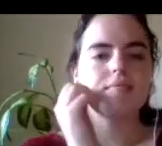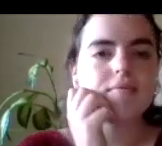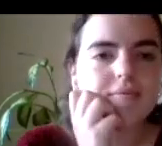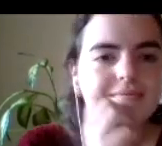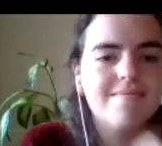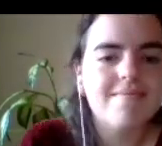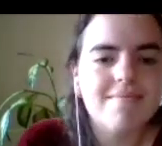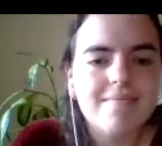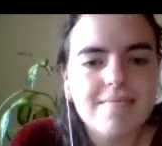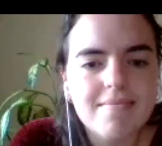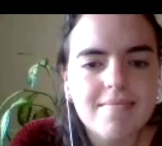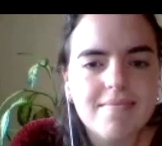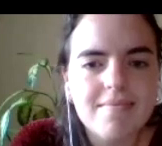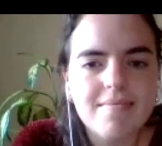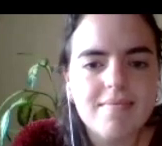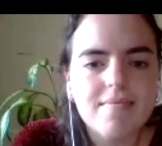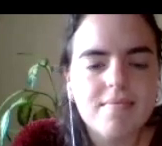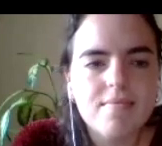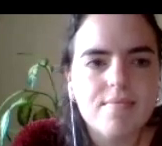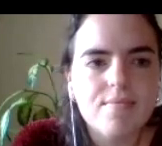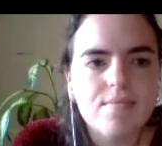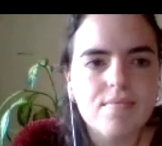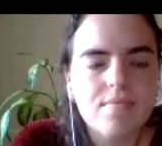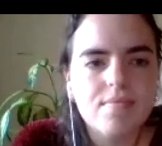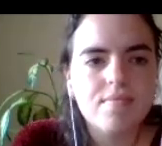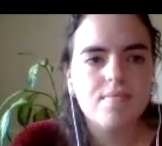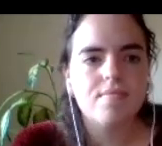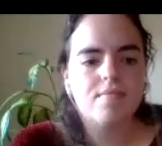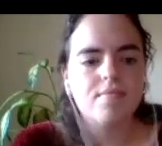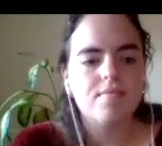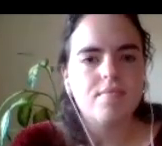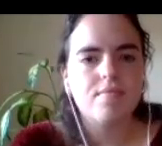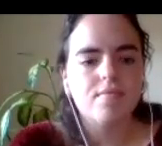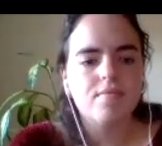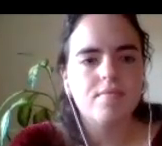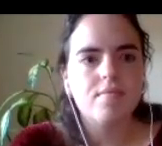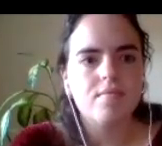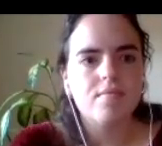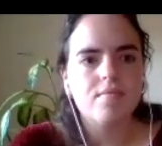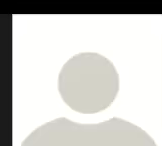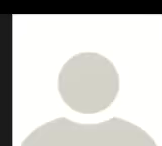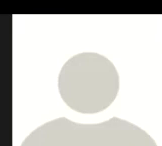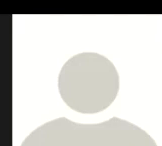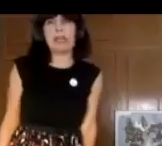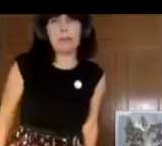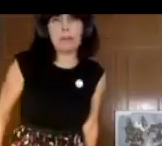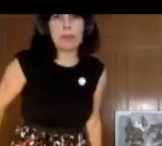bypassear, ¿no? O sea, pasar cerca, o sea, bypassear el discurso del odio. Porque en realidad